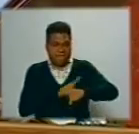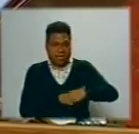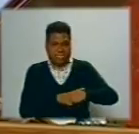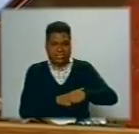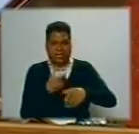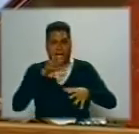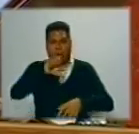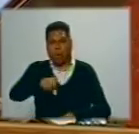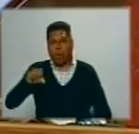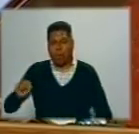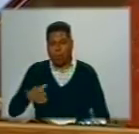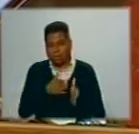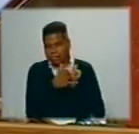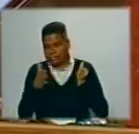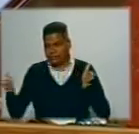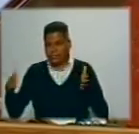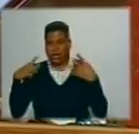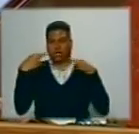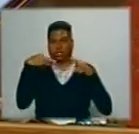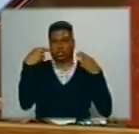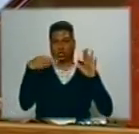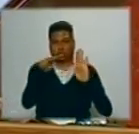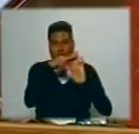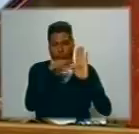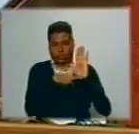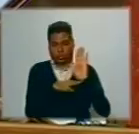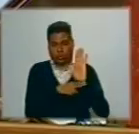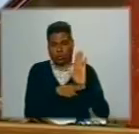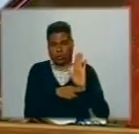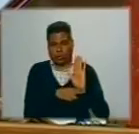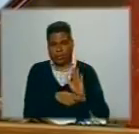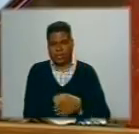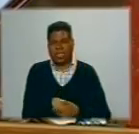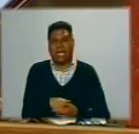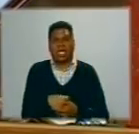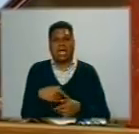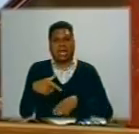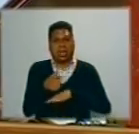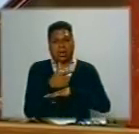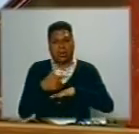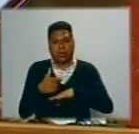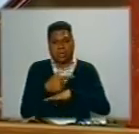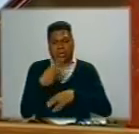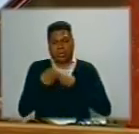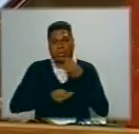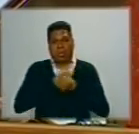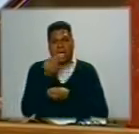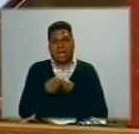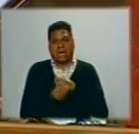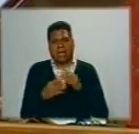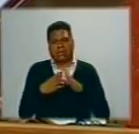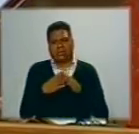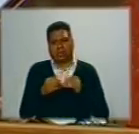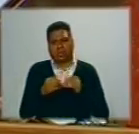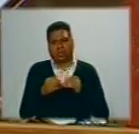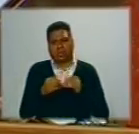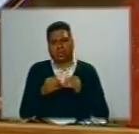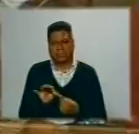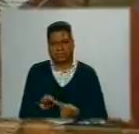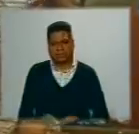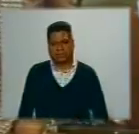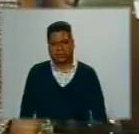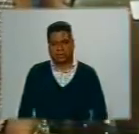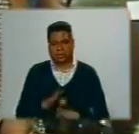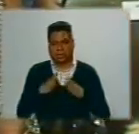facturación. Mediante normas técnicas, el órgano rector regulará lo concerniente a la garantía sobre bienes y servicios. Es